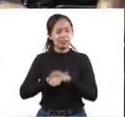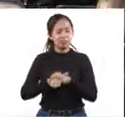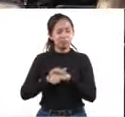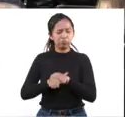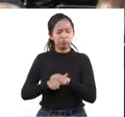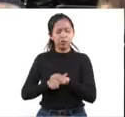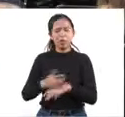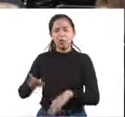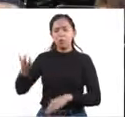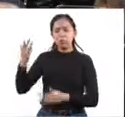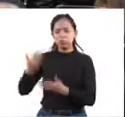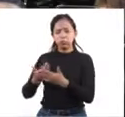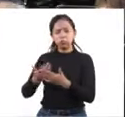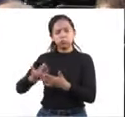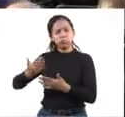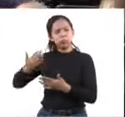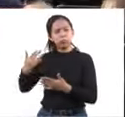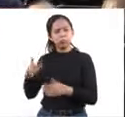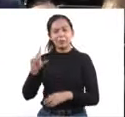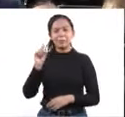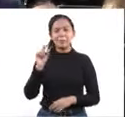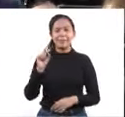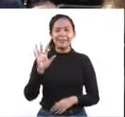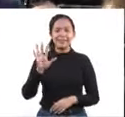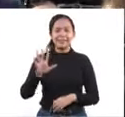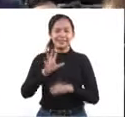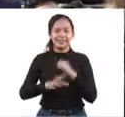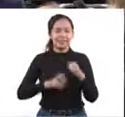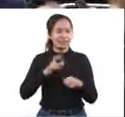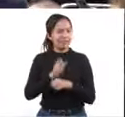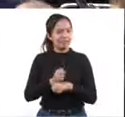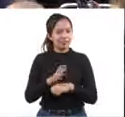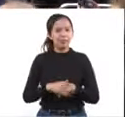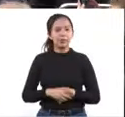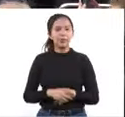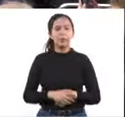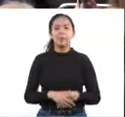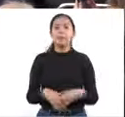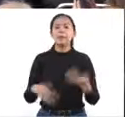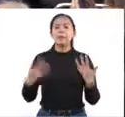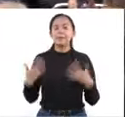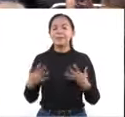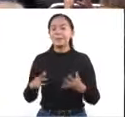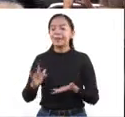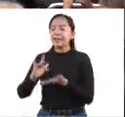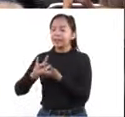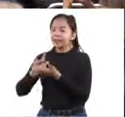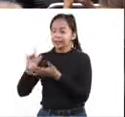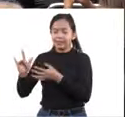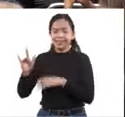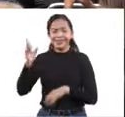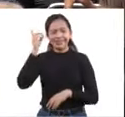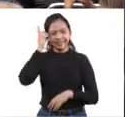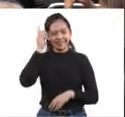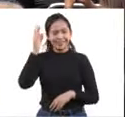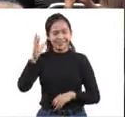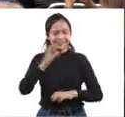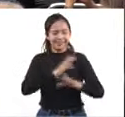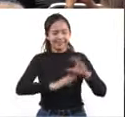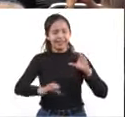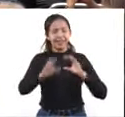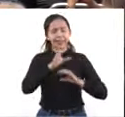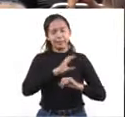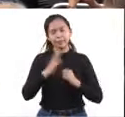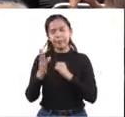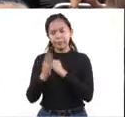de 25 años. Adelante. Muchas gracias. Gracias, doctora Claudia, por darnos esta oportunidad.